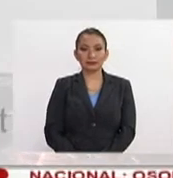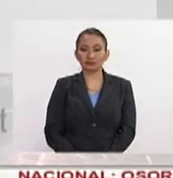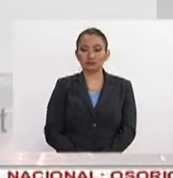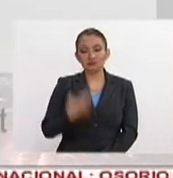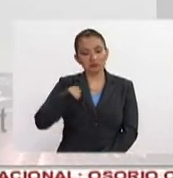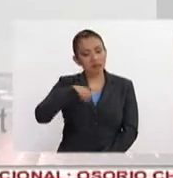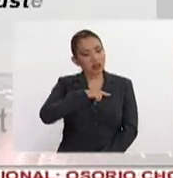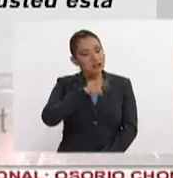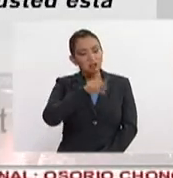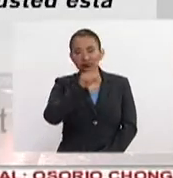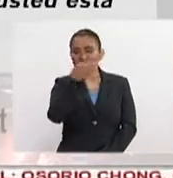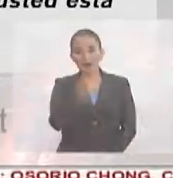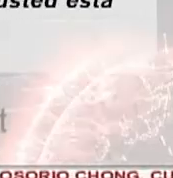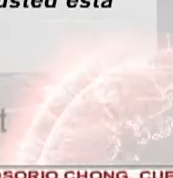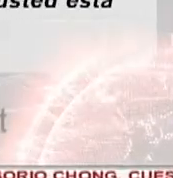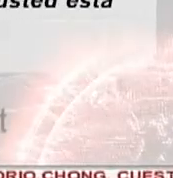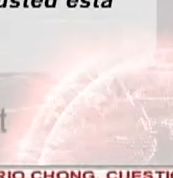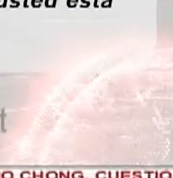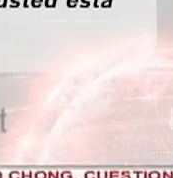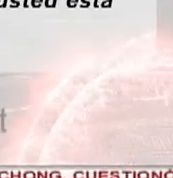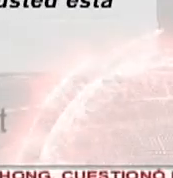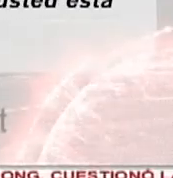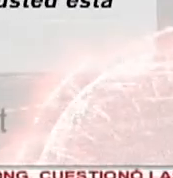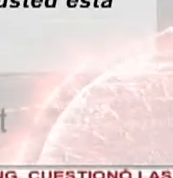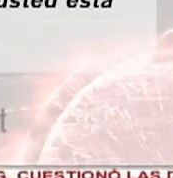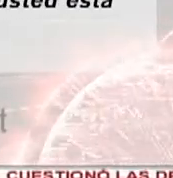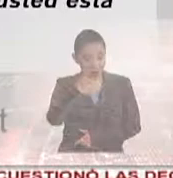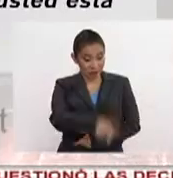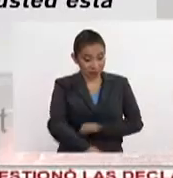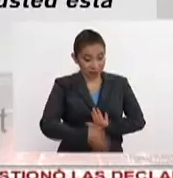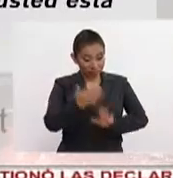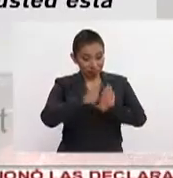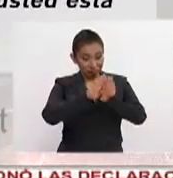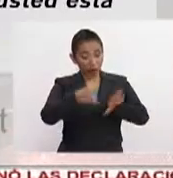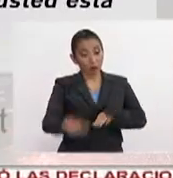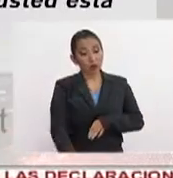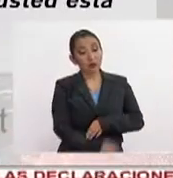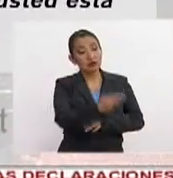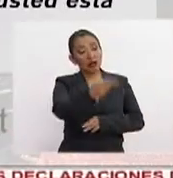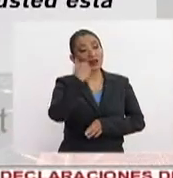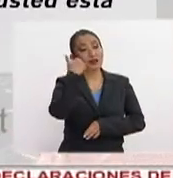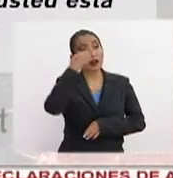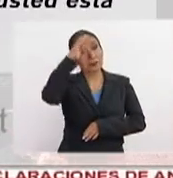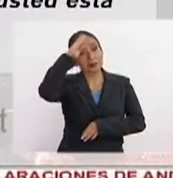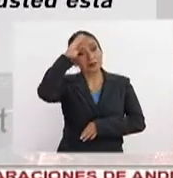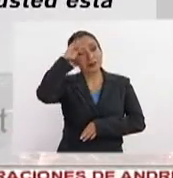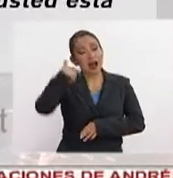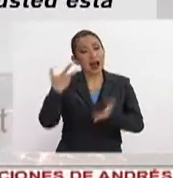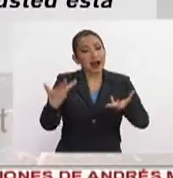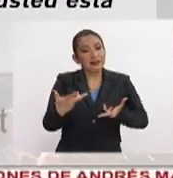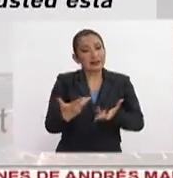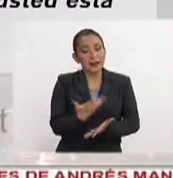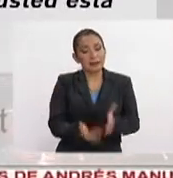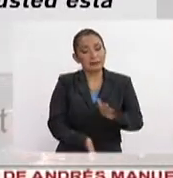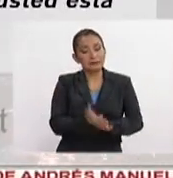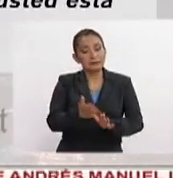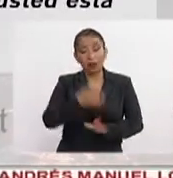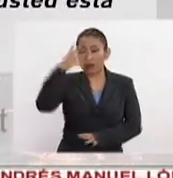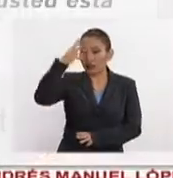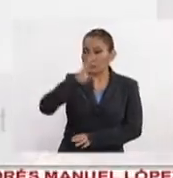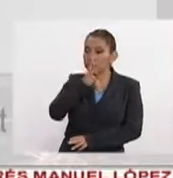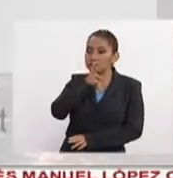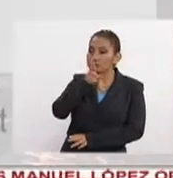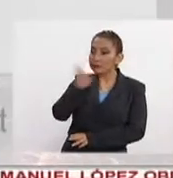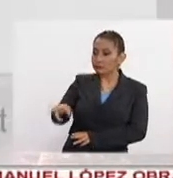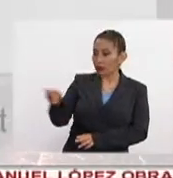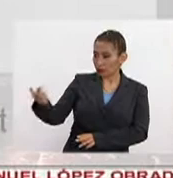Encontramos completamente inaceptable para los mexicanos pagar por el muro que usted está pensando en construir. A lo que Trump